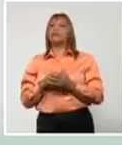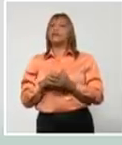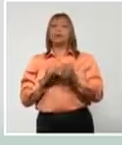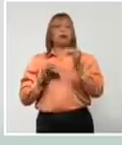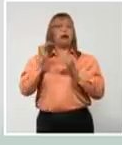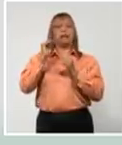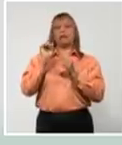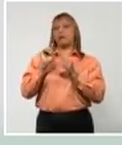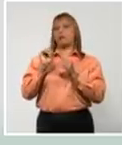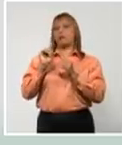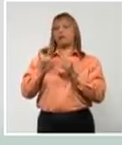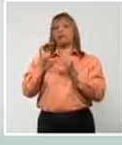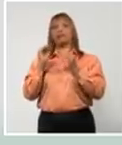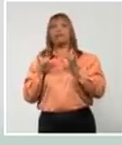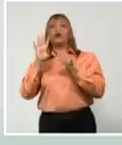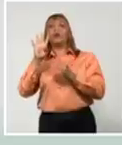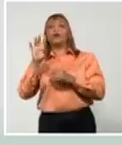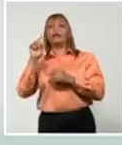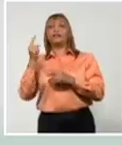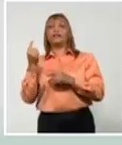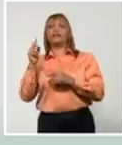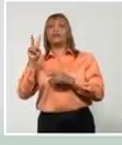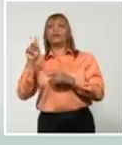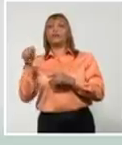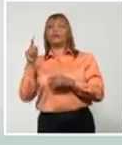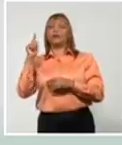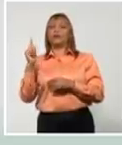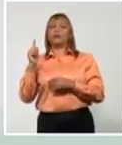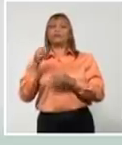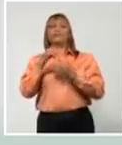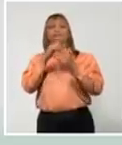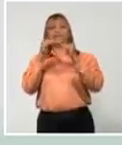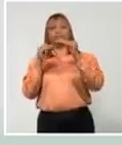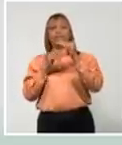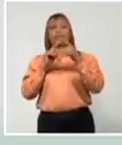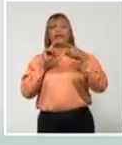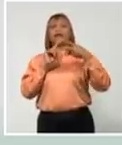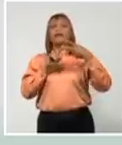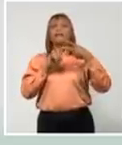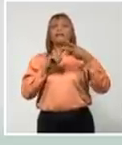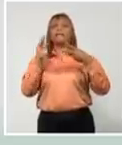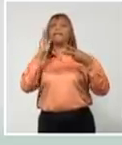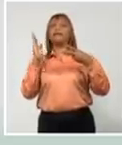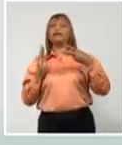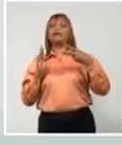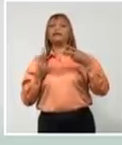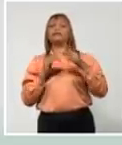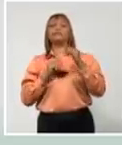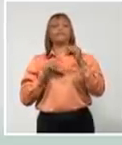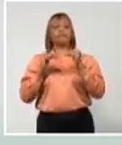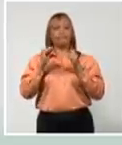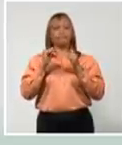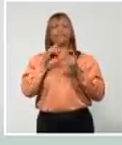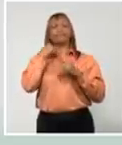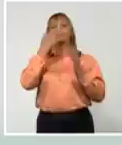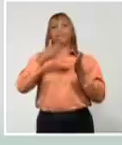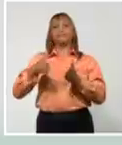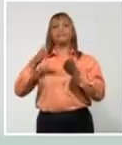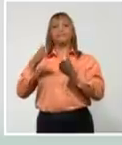alta, es 42,1. Le sigue Brasil con el mayor número absoluto de fallecidos,